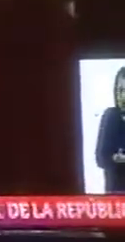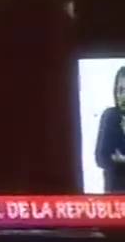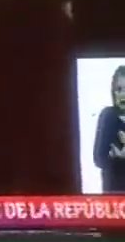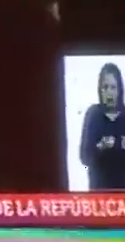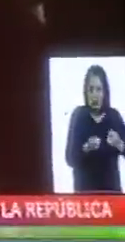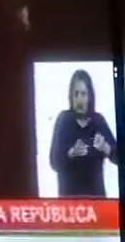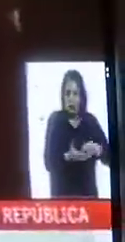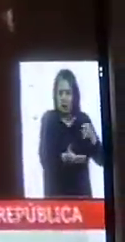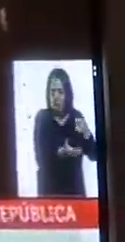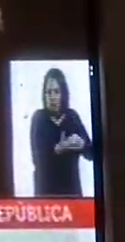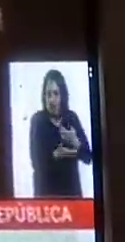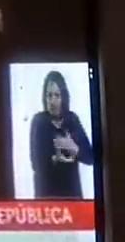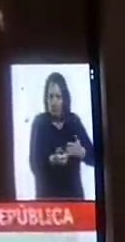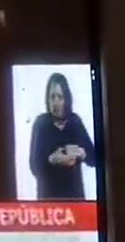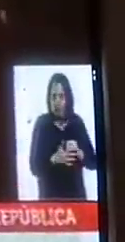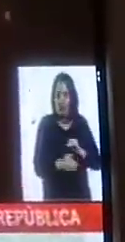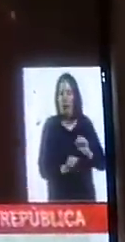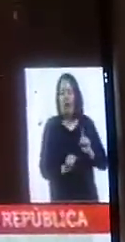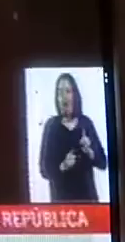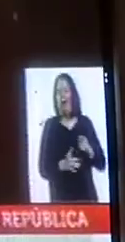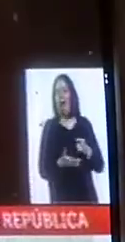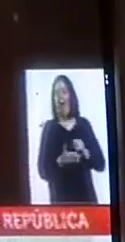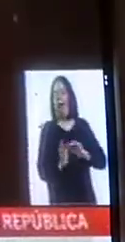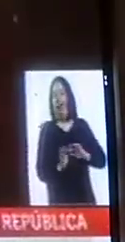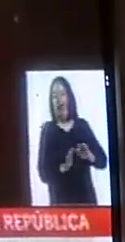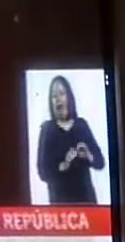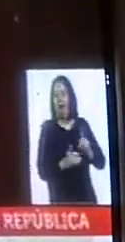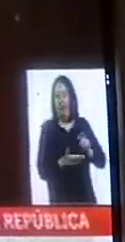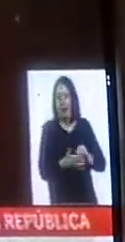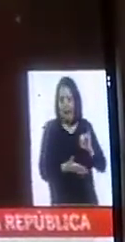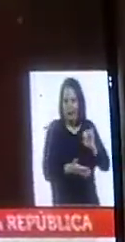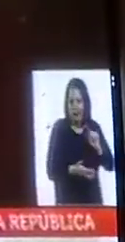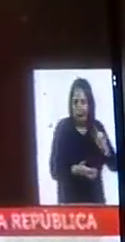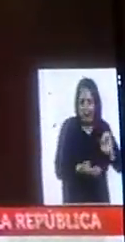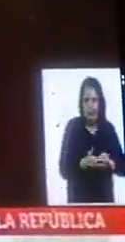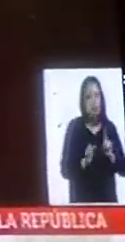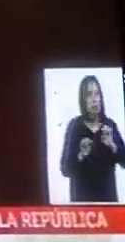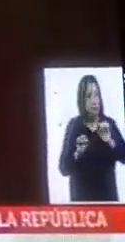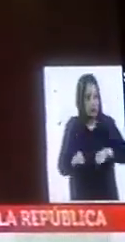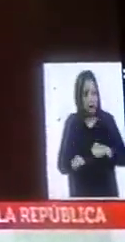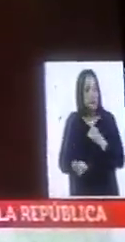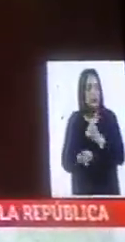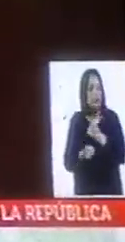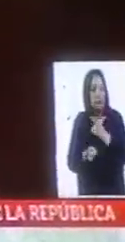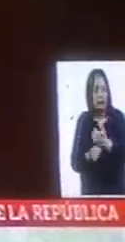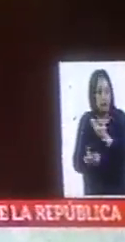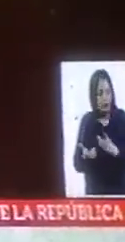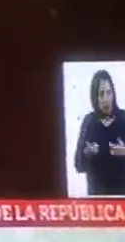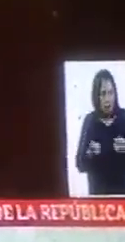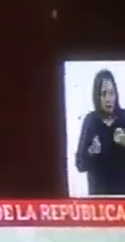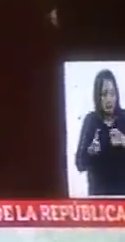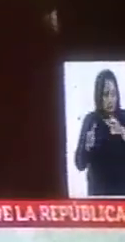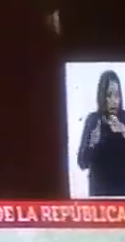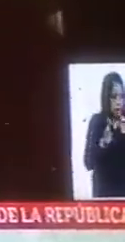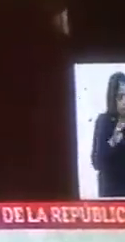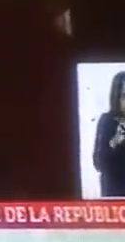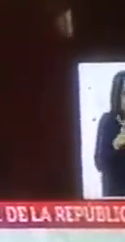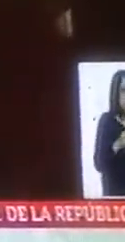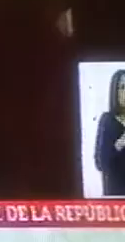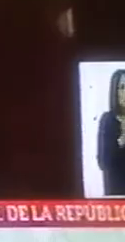o elusión tributaria que el estado cumpla su función supervisora y defensores del ambiente